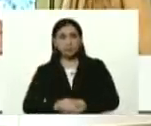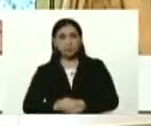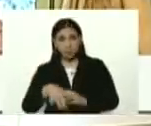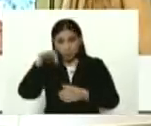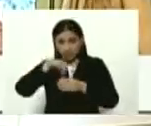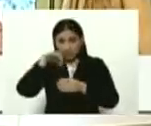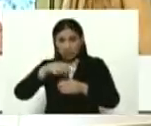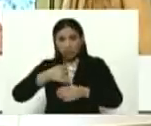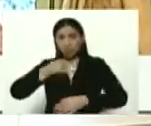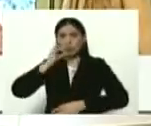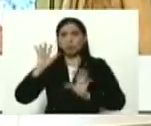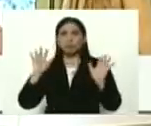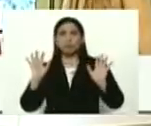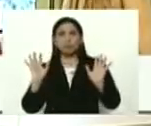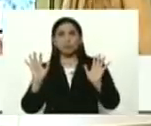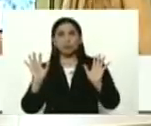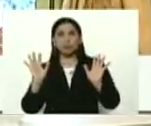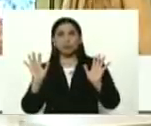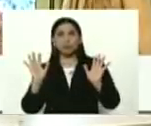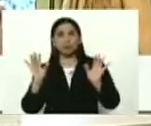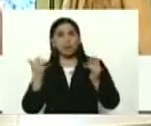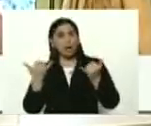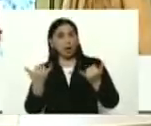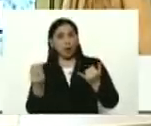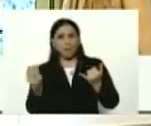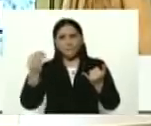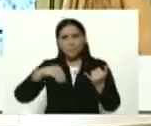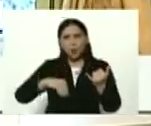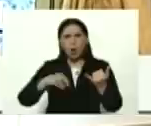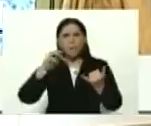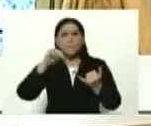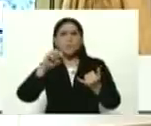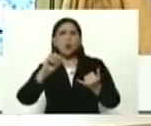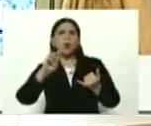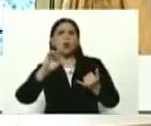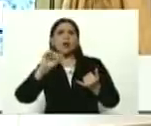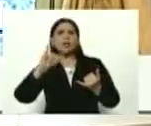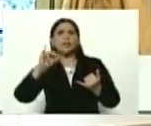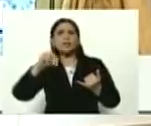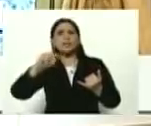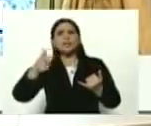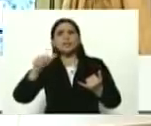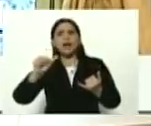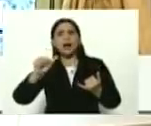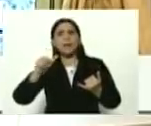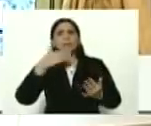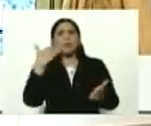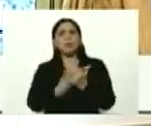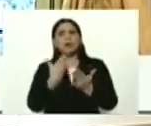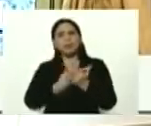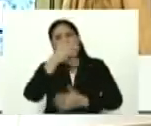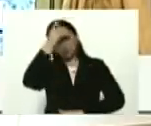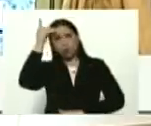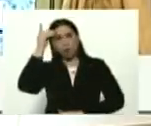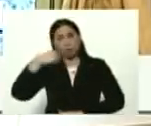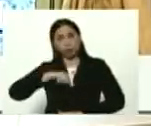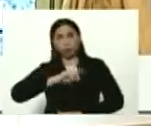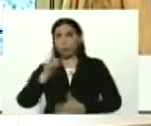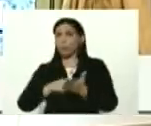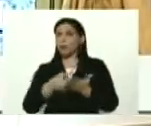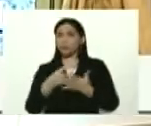¿verdad? Y ahora le agregaron moringa por propuesta de Diosdado. Estamos